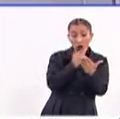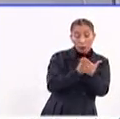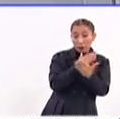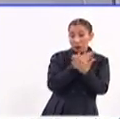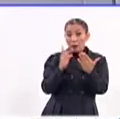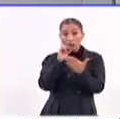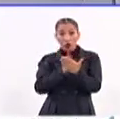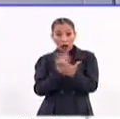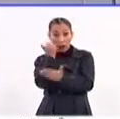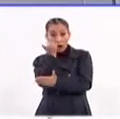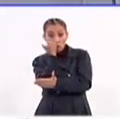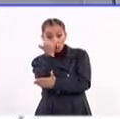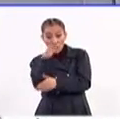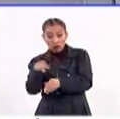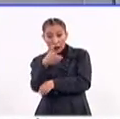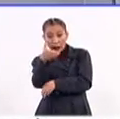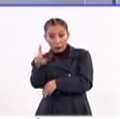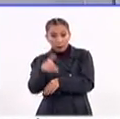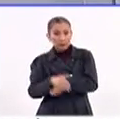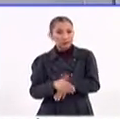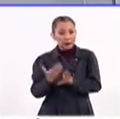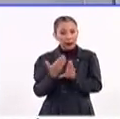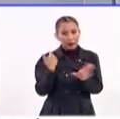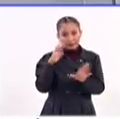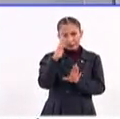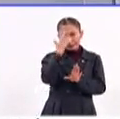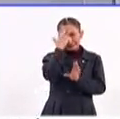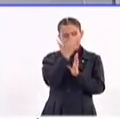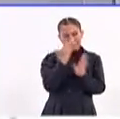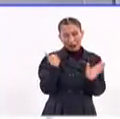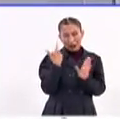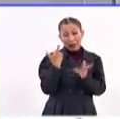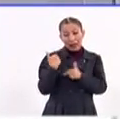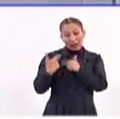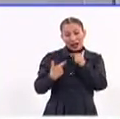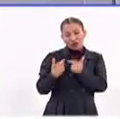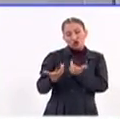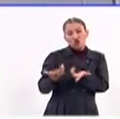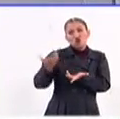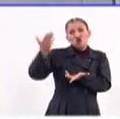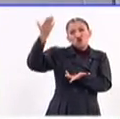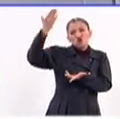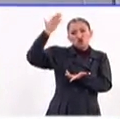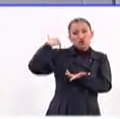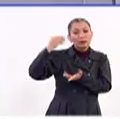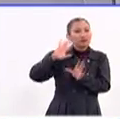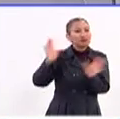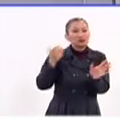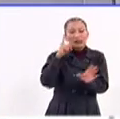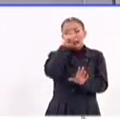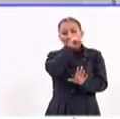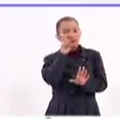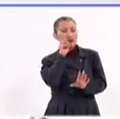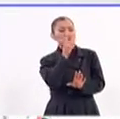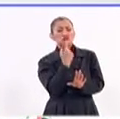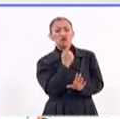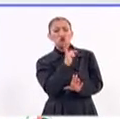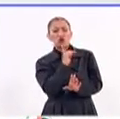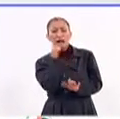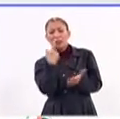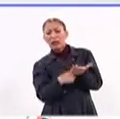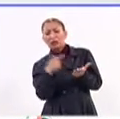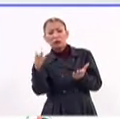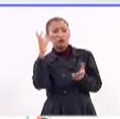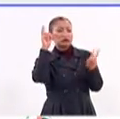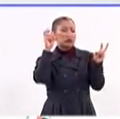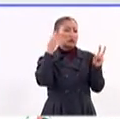la población estudiantil en la agricultura, cuando hay que recordar que en nuestras generaciones, un poquito antes, pues era difícil que existieran mujeres